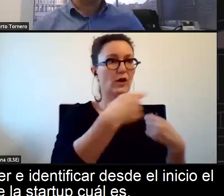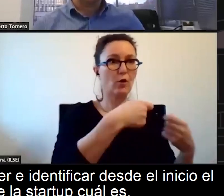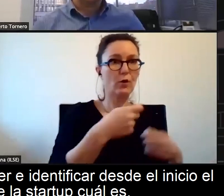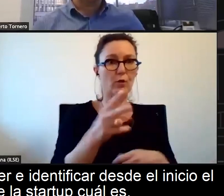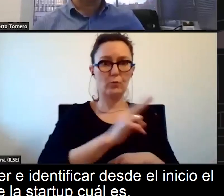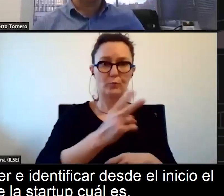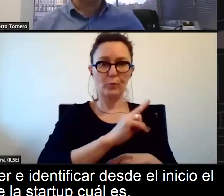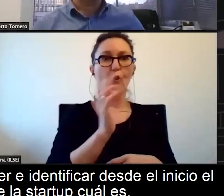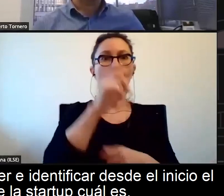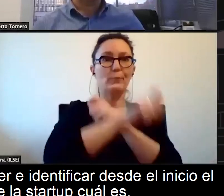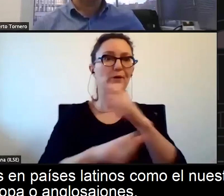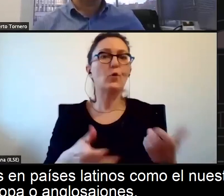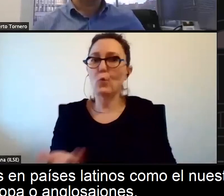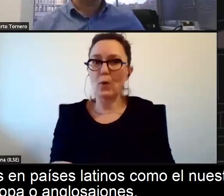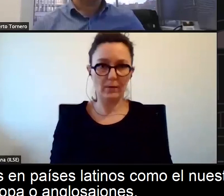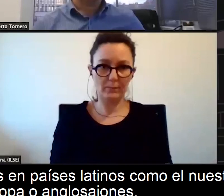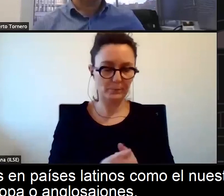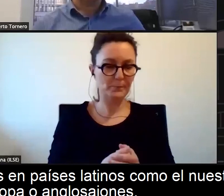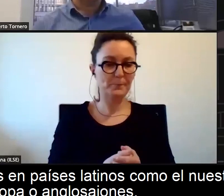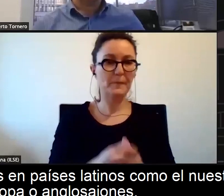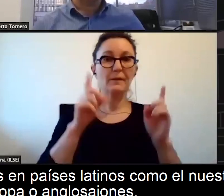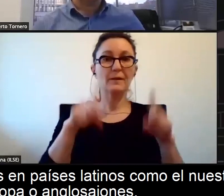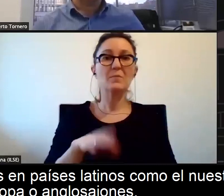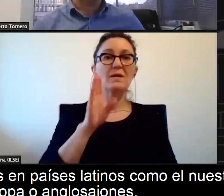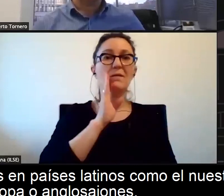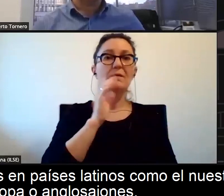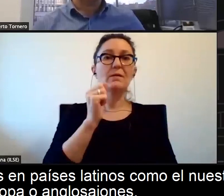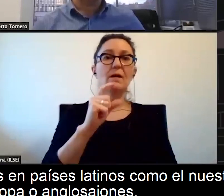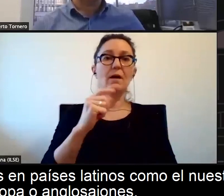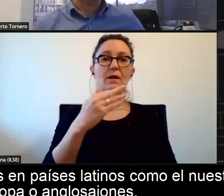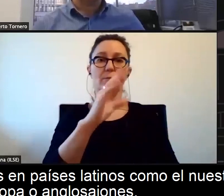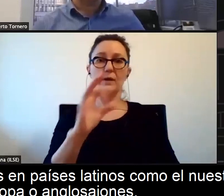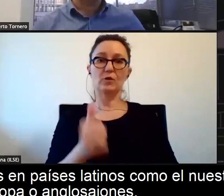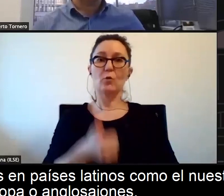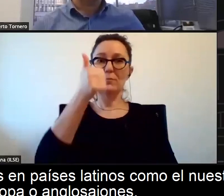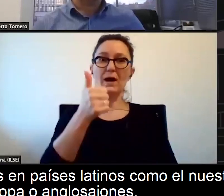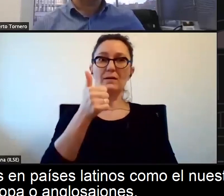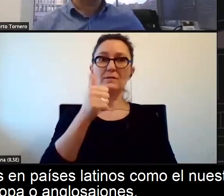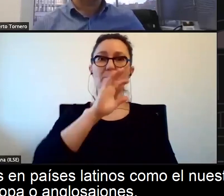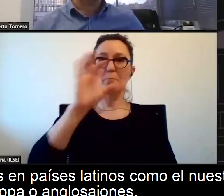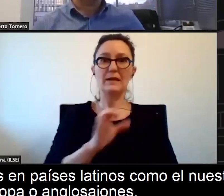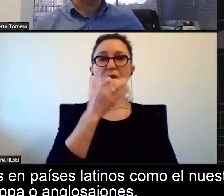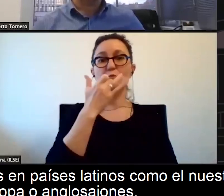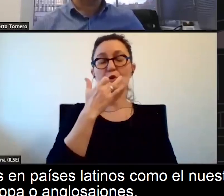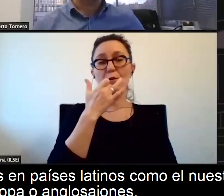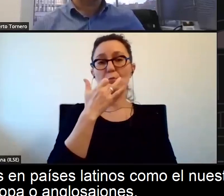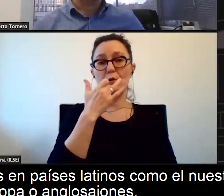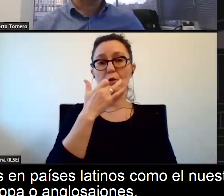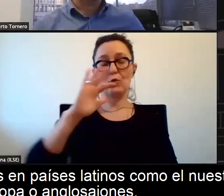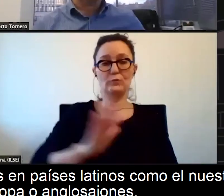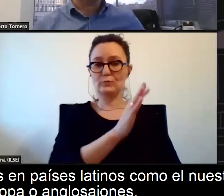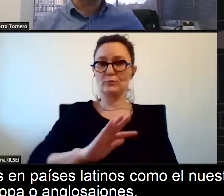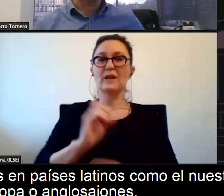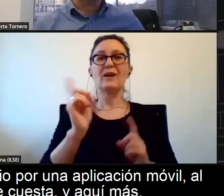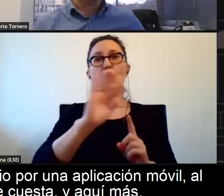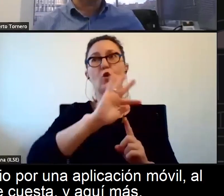Government. Como decía Alberto, yo creo que más en países latinos como el nuestro que en el norte de Europa o países anglosajones,